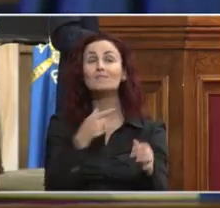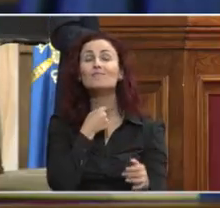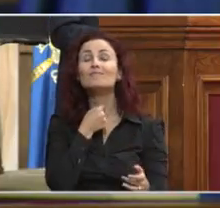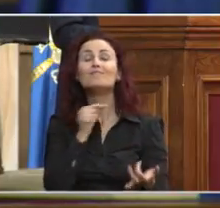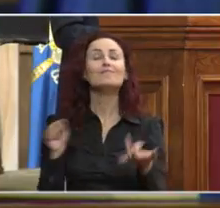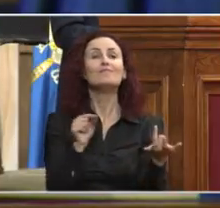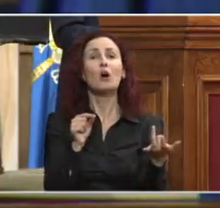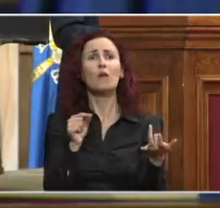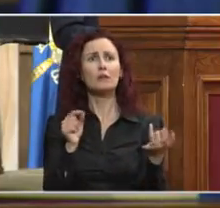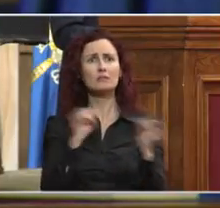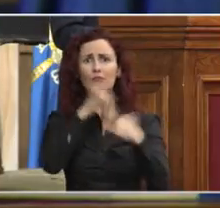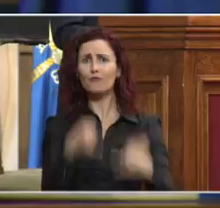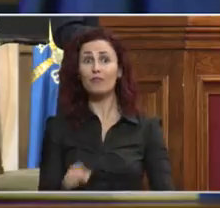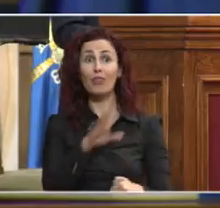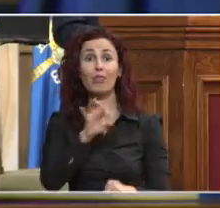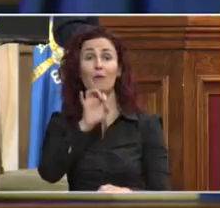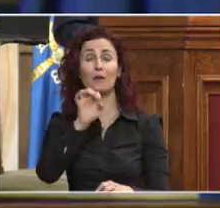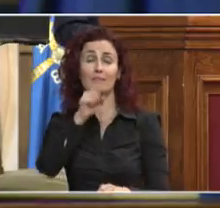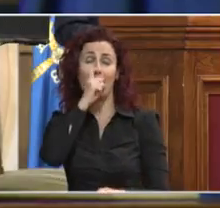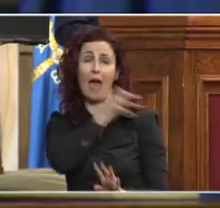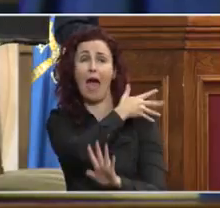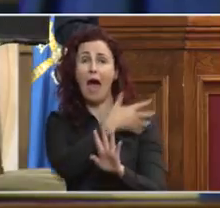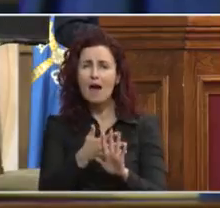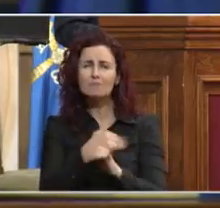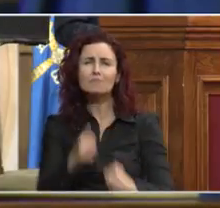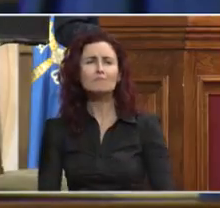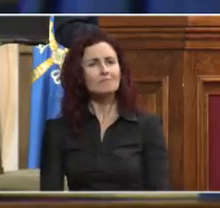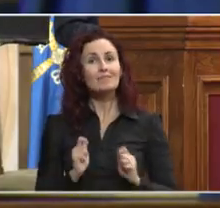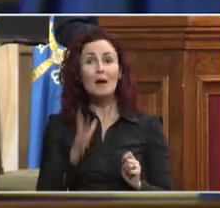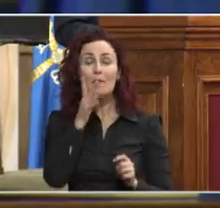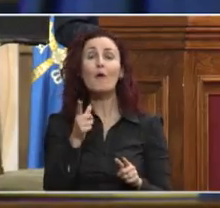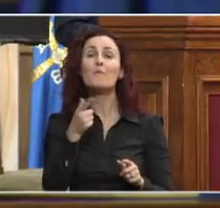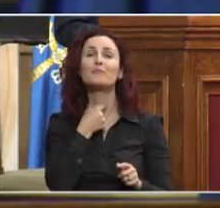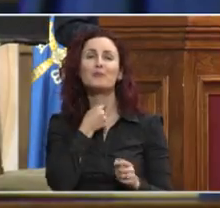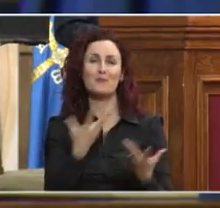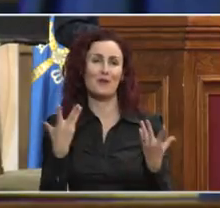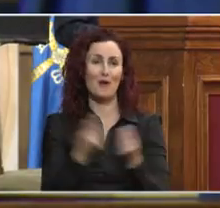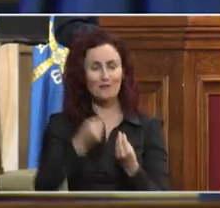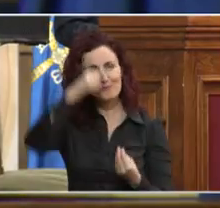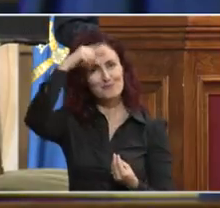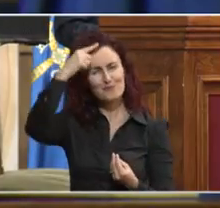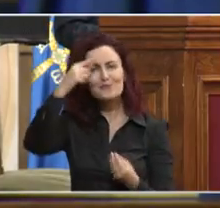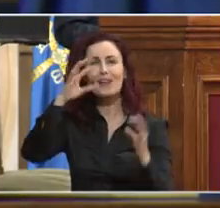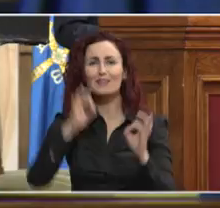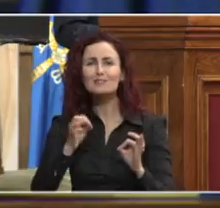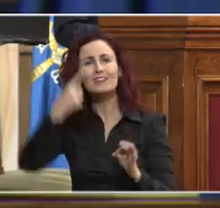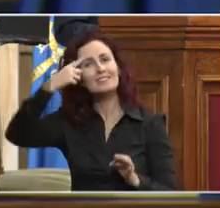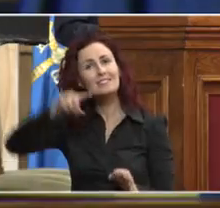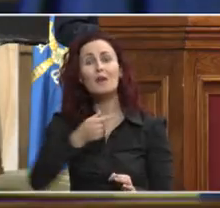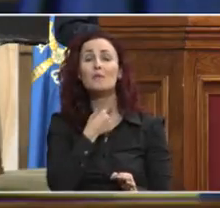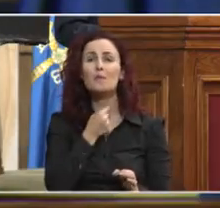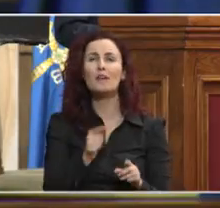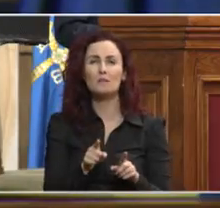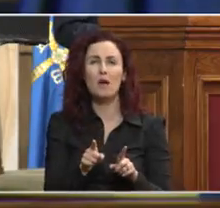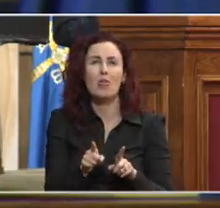felicidad. Durante 50 años nos han hecho felices por muchas razones. Por un humor que juega con lo mejor de nuestra cultura, un humor que nunca hace